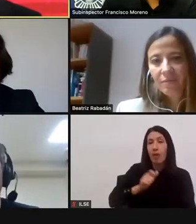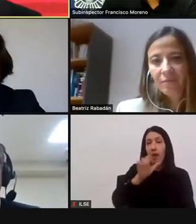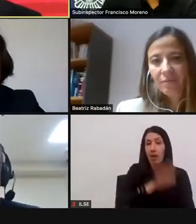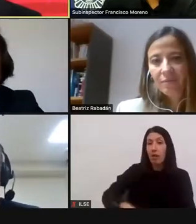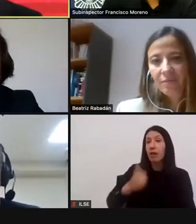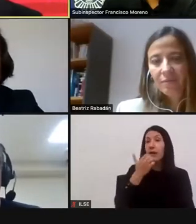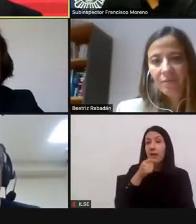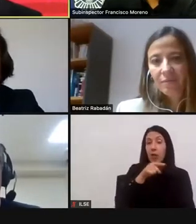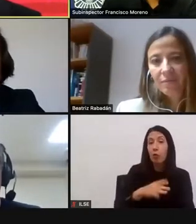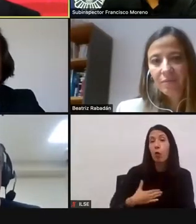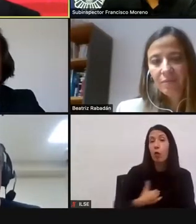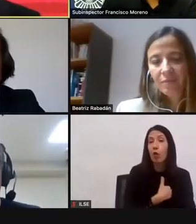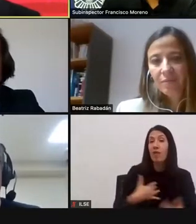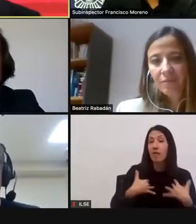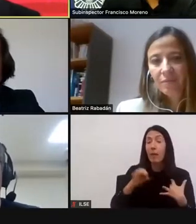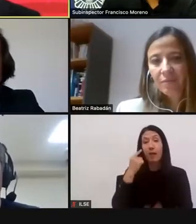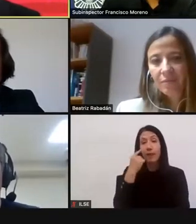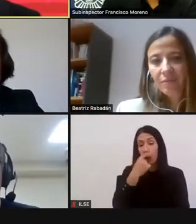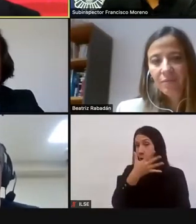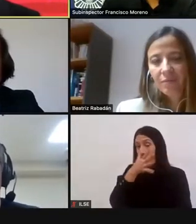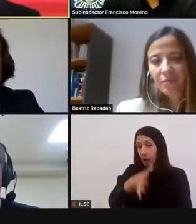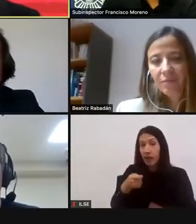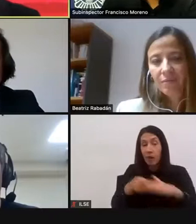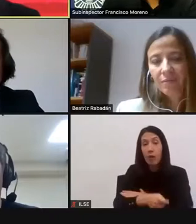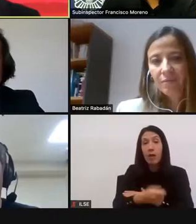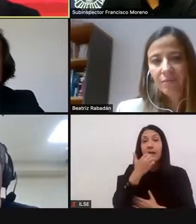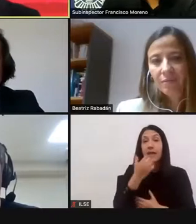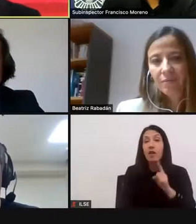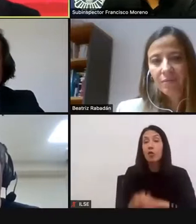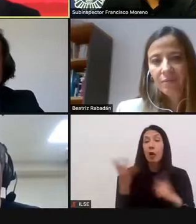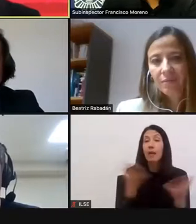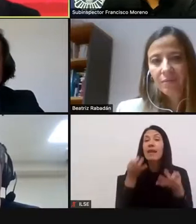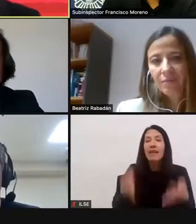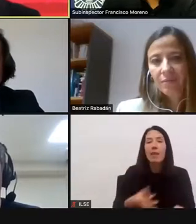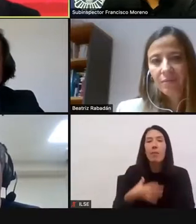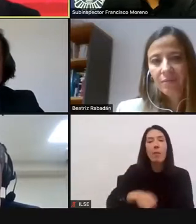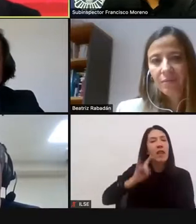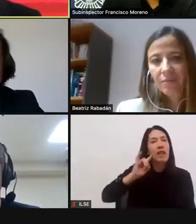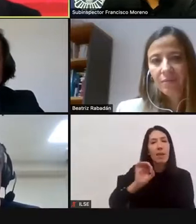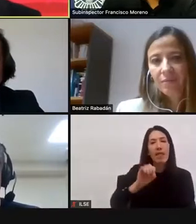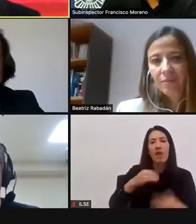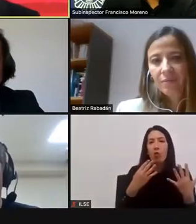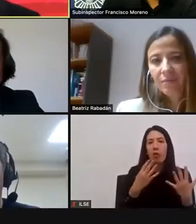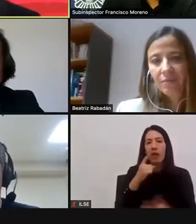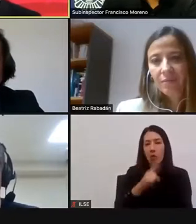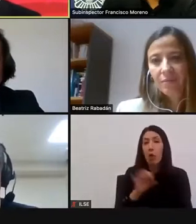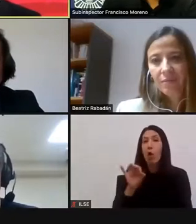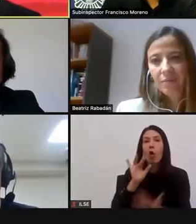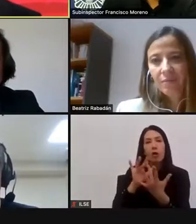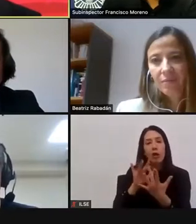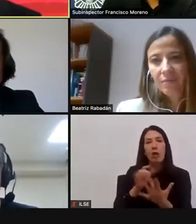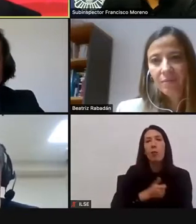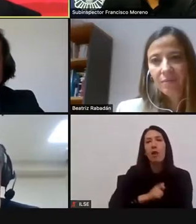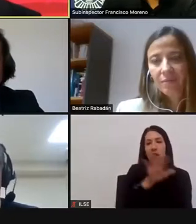o testigo, denuncia. En caso de emergencia siempre se puede llamar al 091 o contactando con la Policía